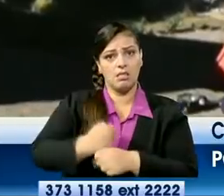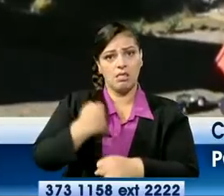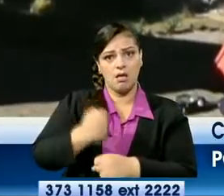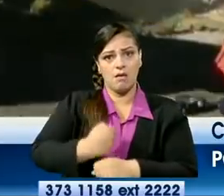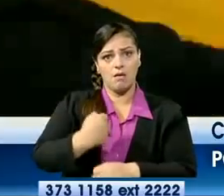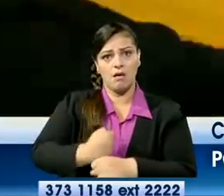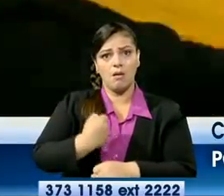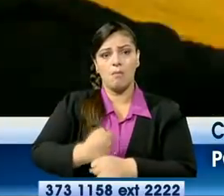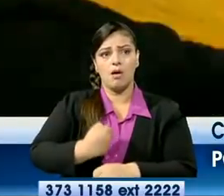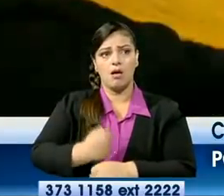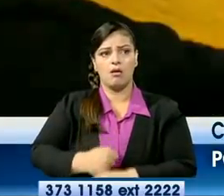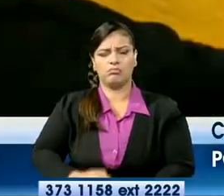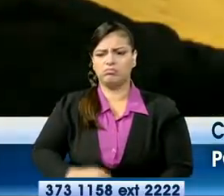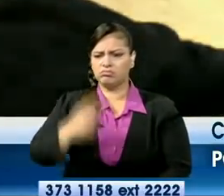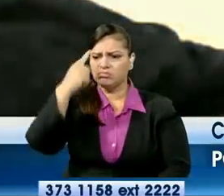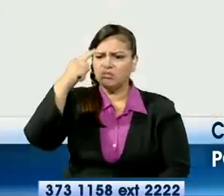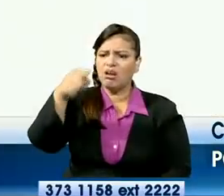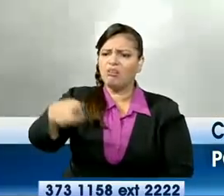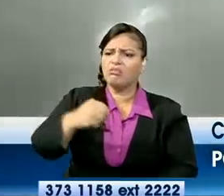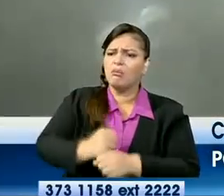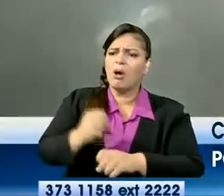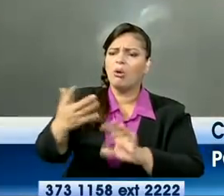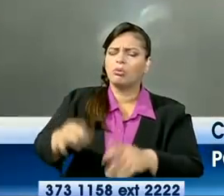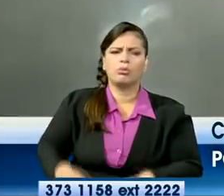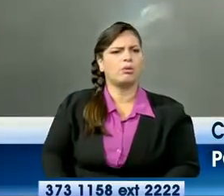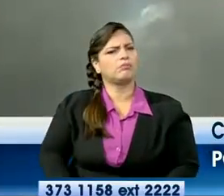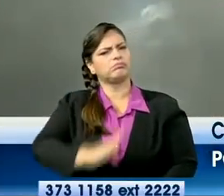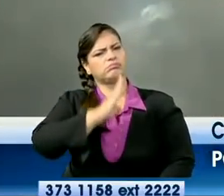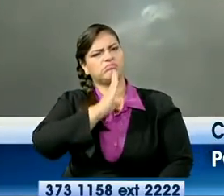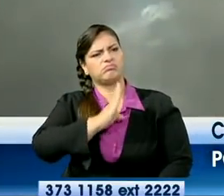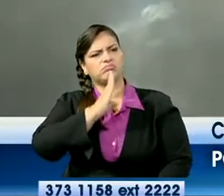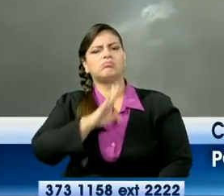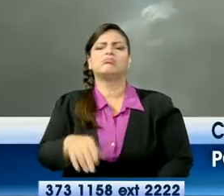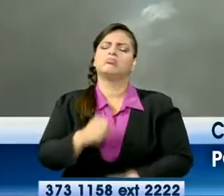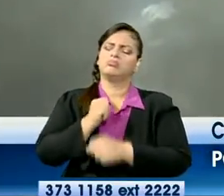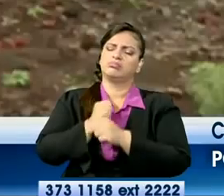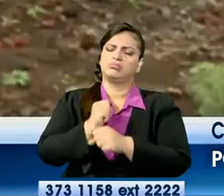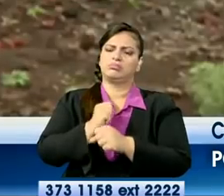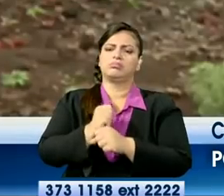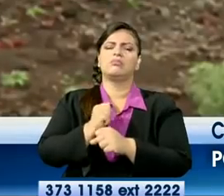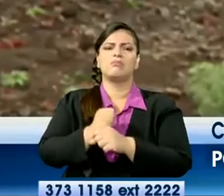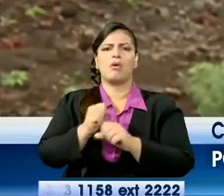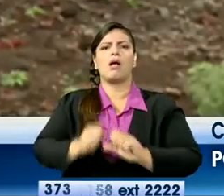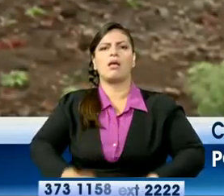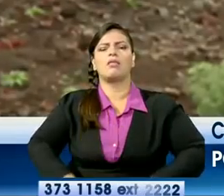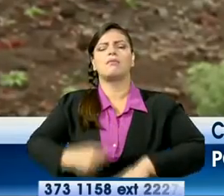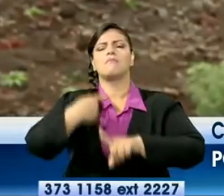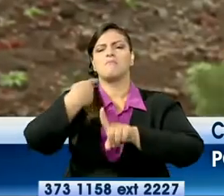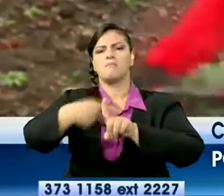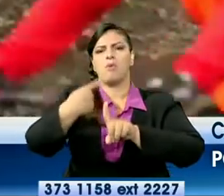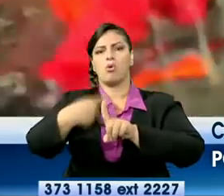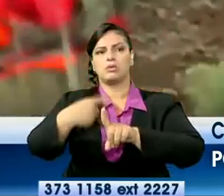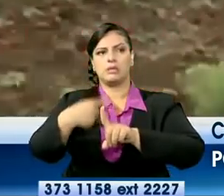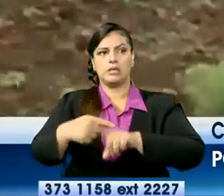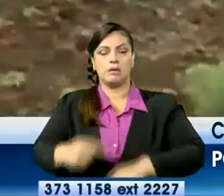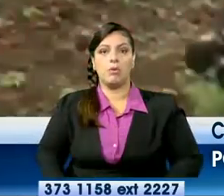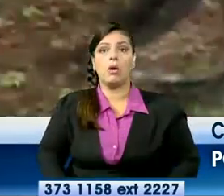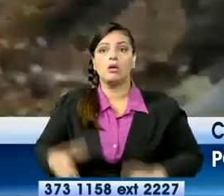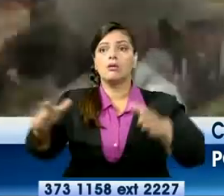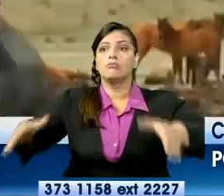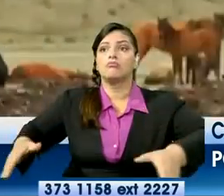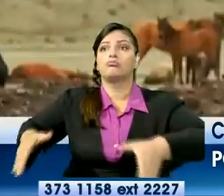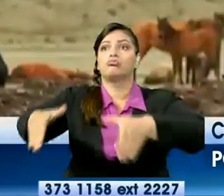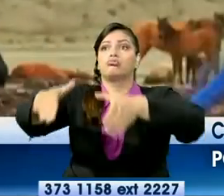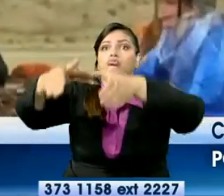arriesgar las cosas no se puede emprender. El Cotopaxi, uno de los nevados de la provincia, es constantemente recorrido por turistas, en su